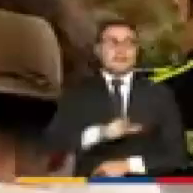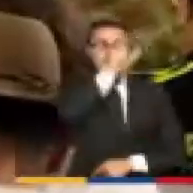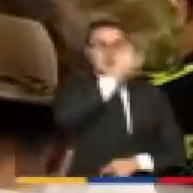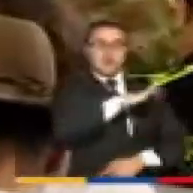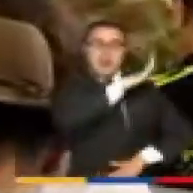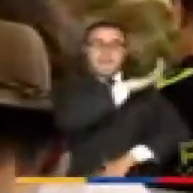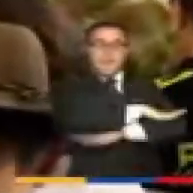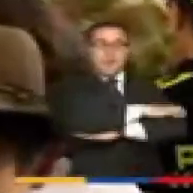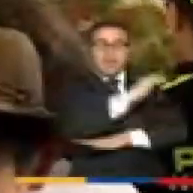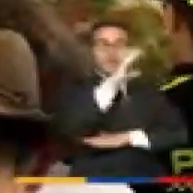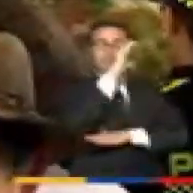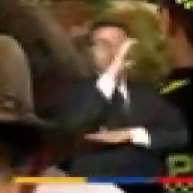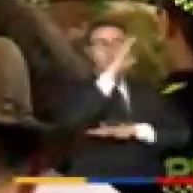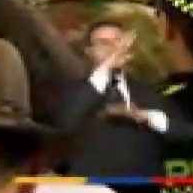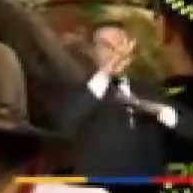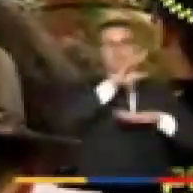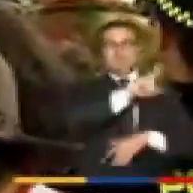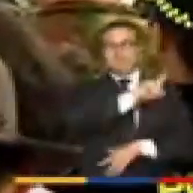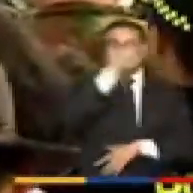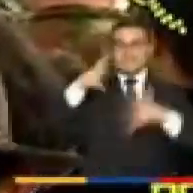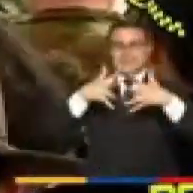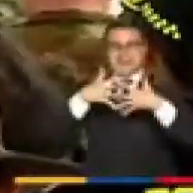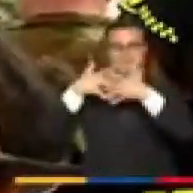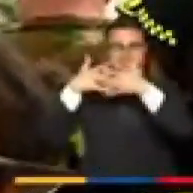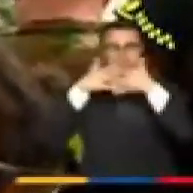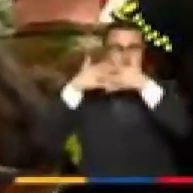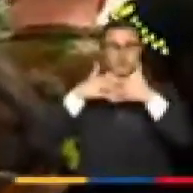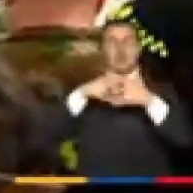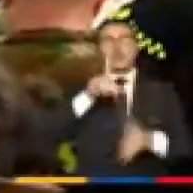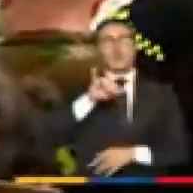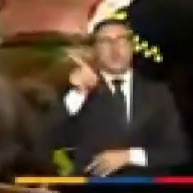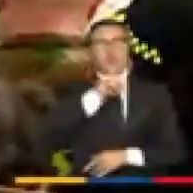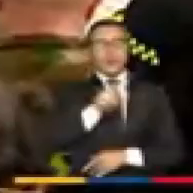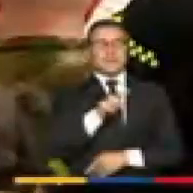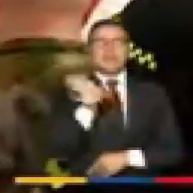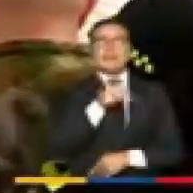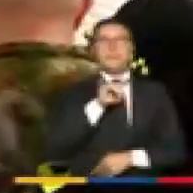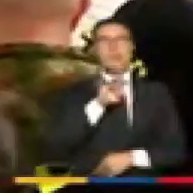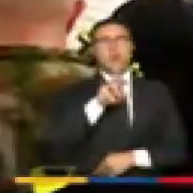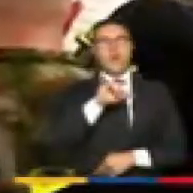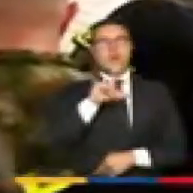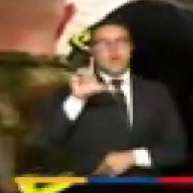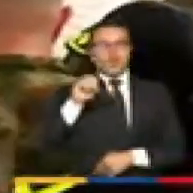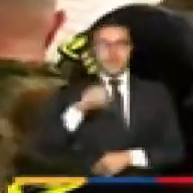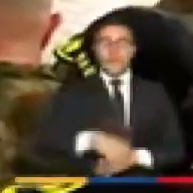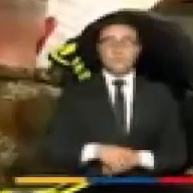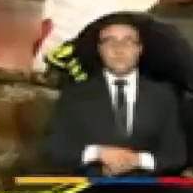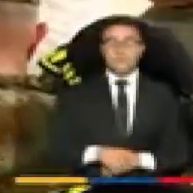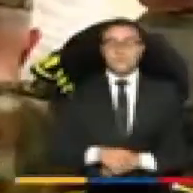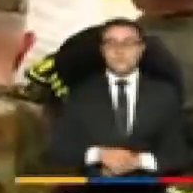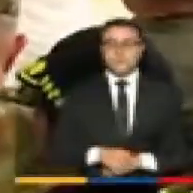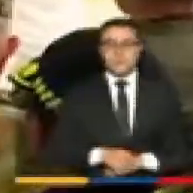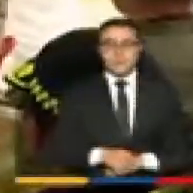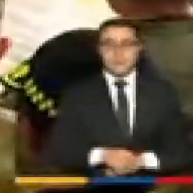como propósito principal proteger la biodiversidad del país del impacto causado por